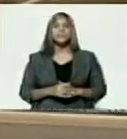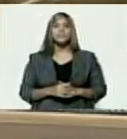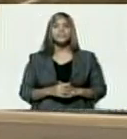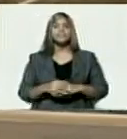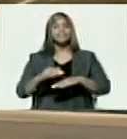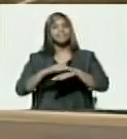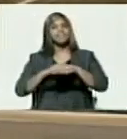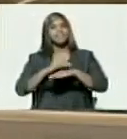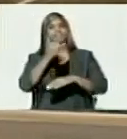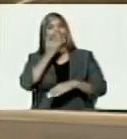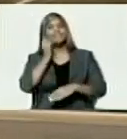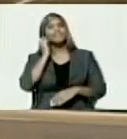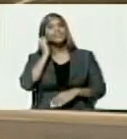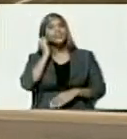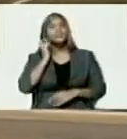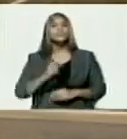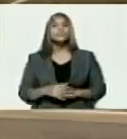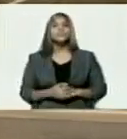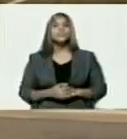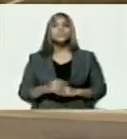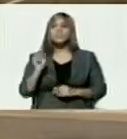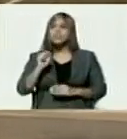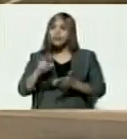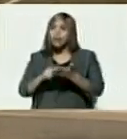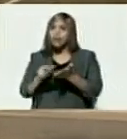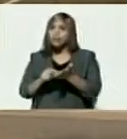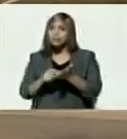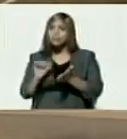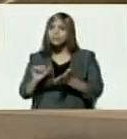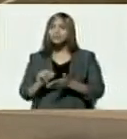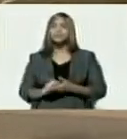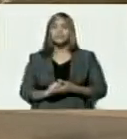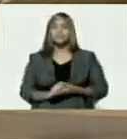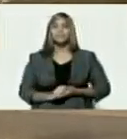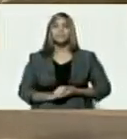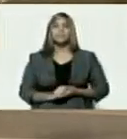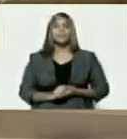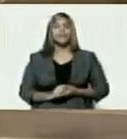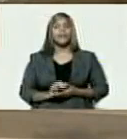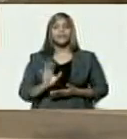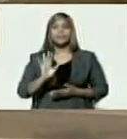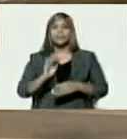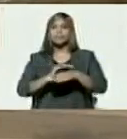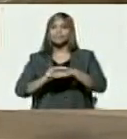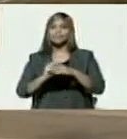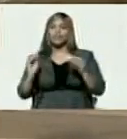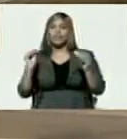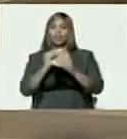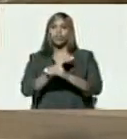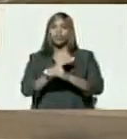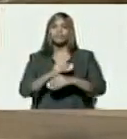perdón. Sí, ese es bien. Serán removidos o removidas. No. Perdón.